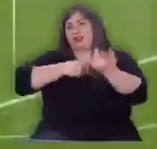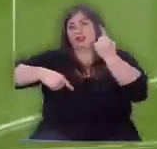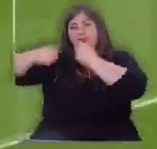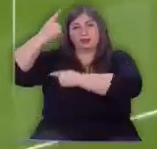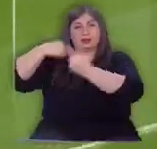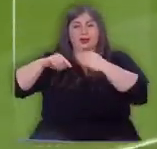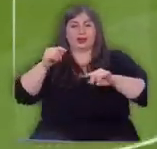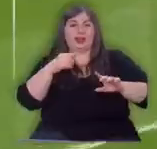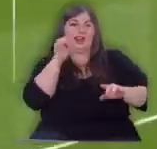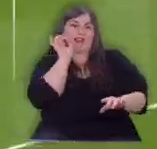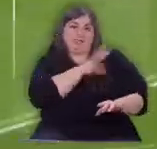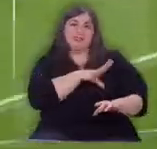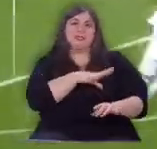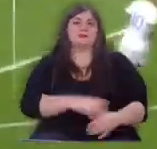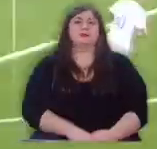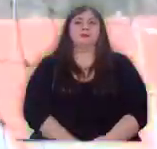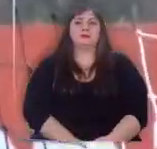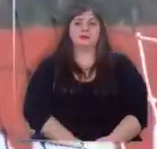selección.